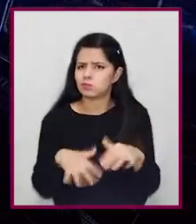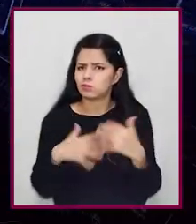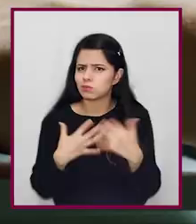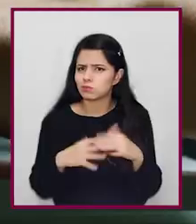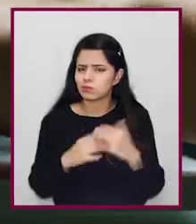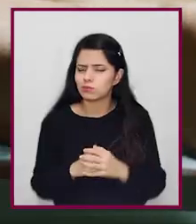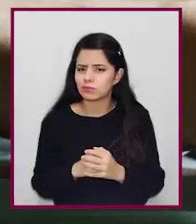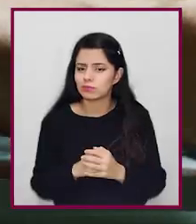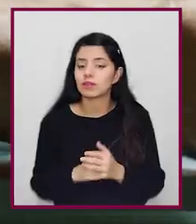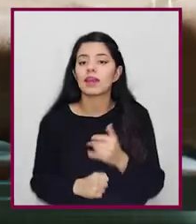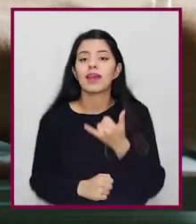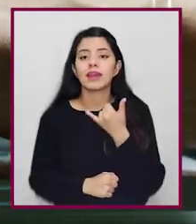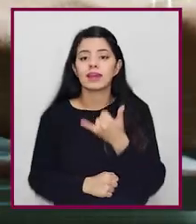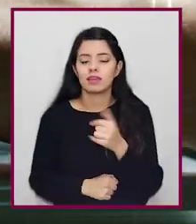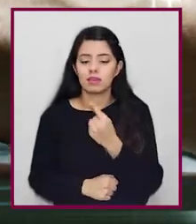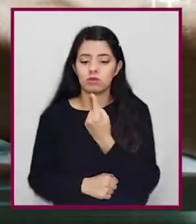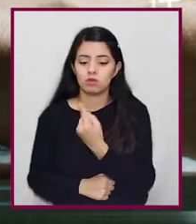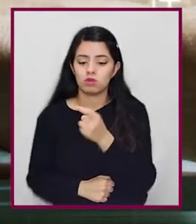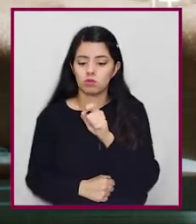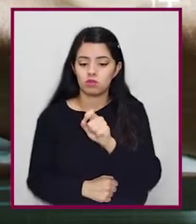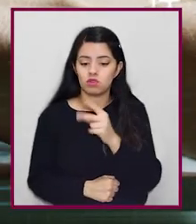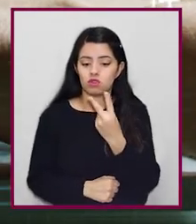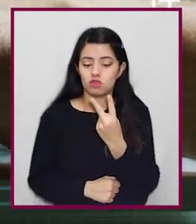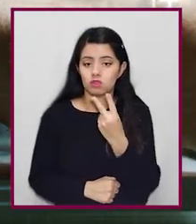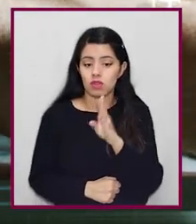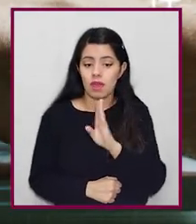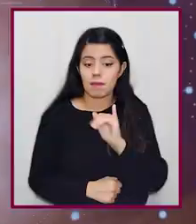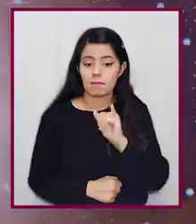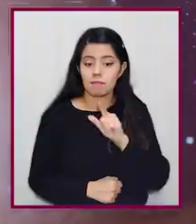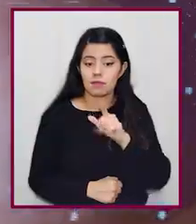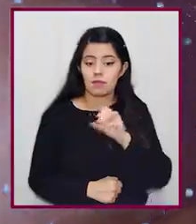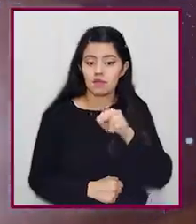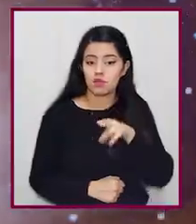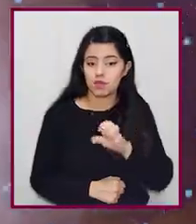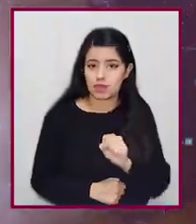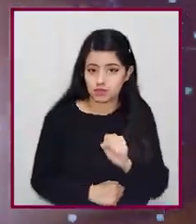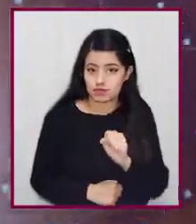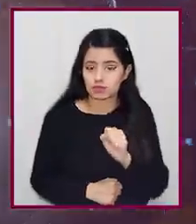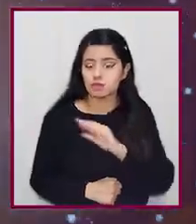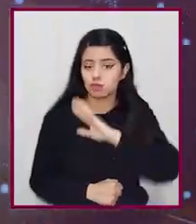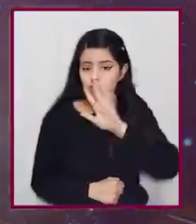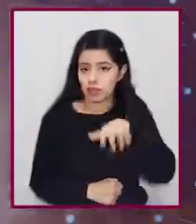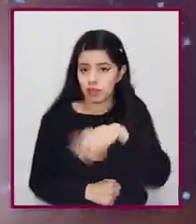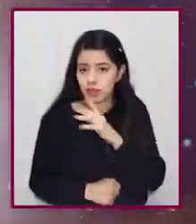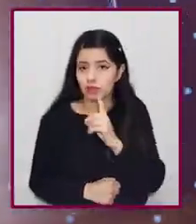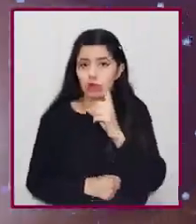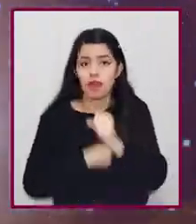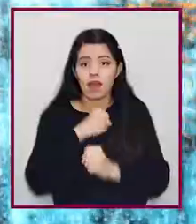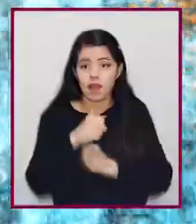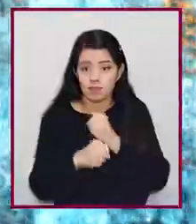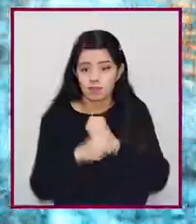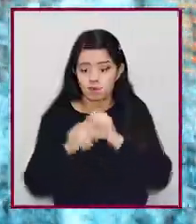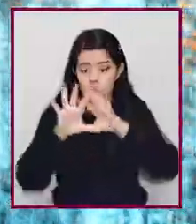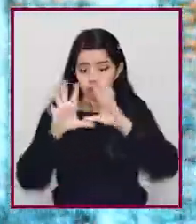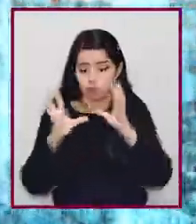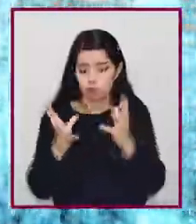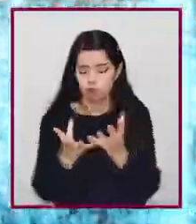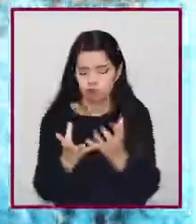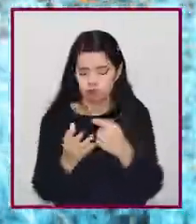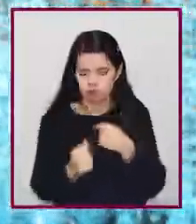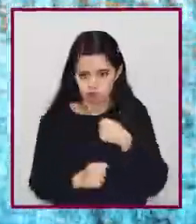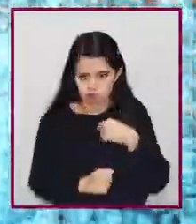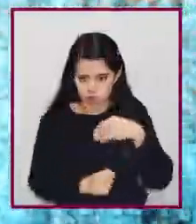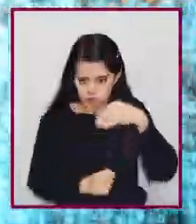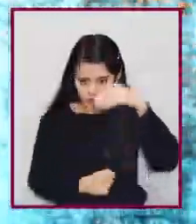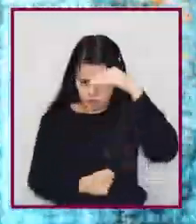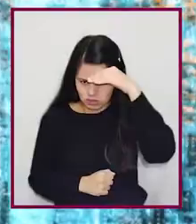Y 1.2 billones de búsquedas por año en todo el mundo. Hasta me mareo de